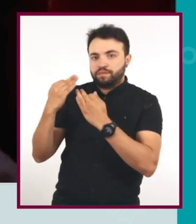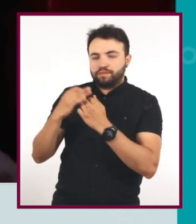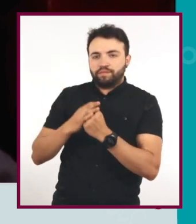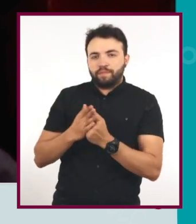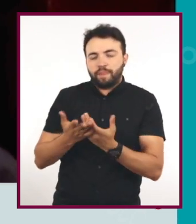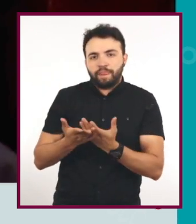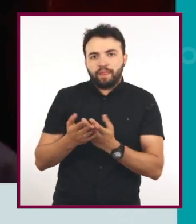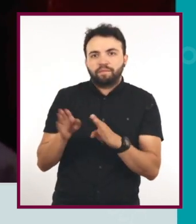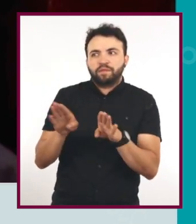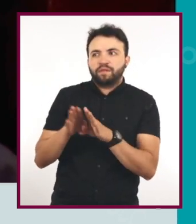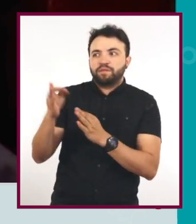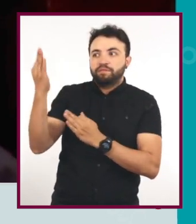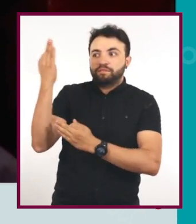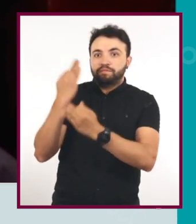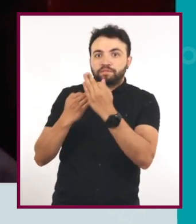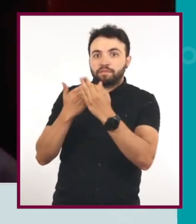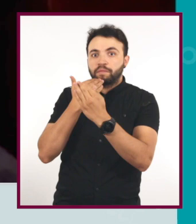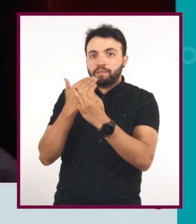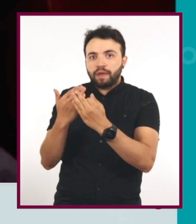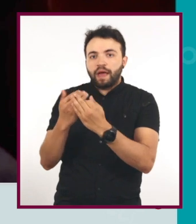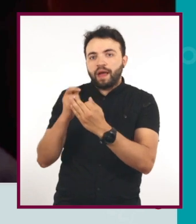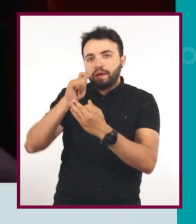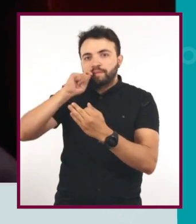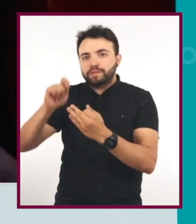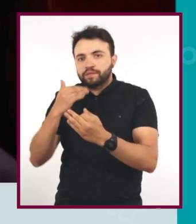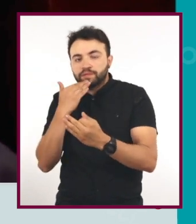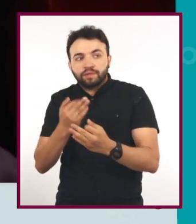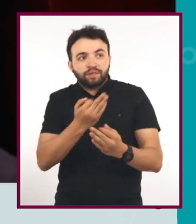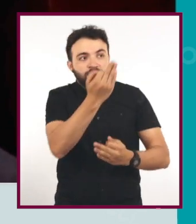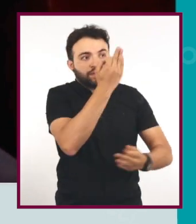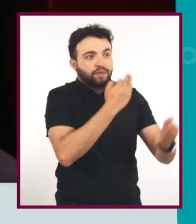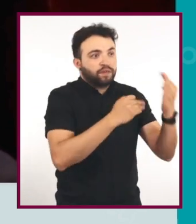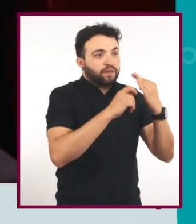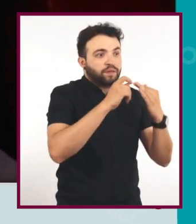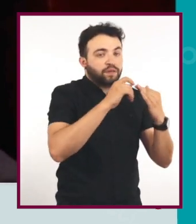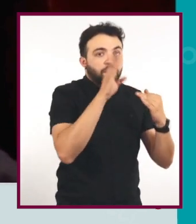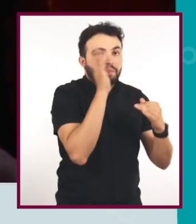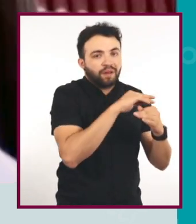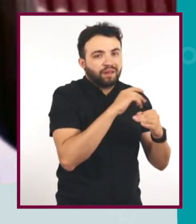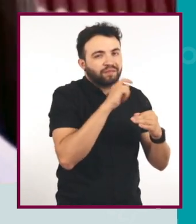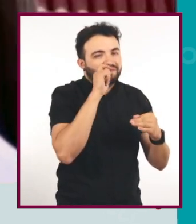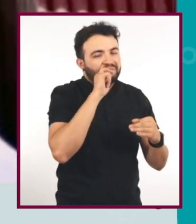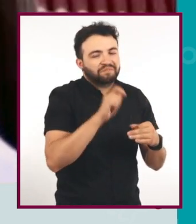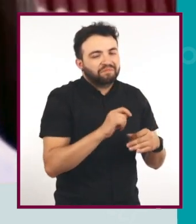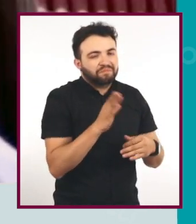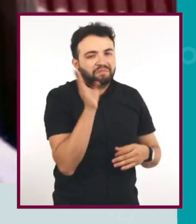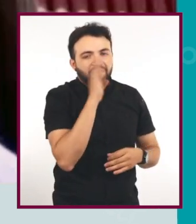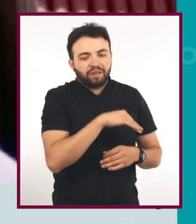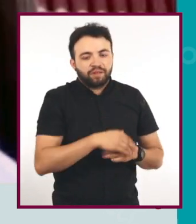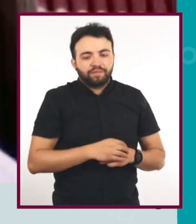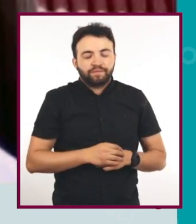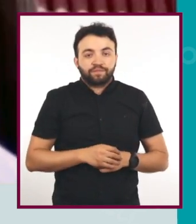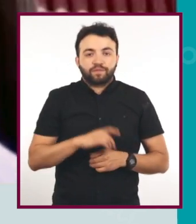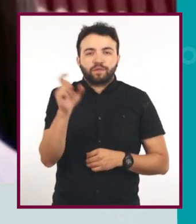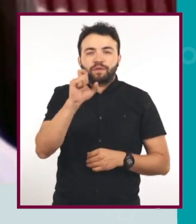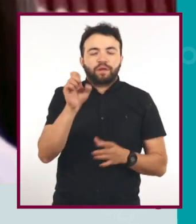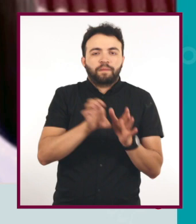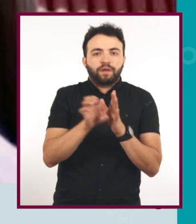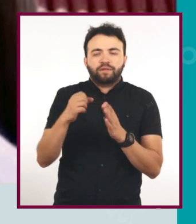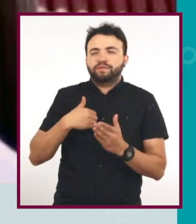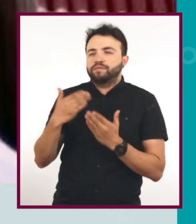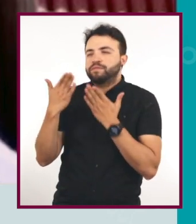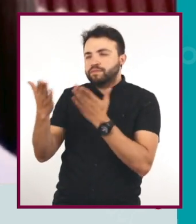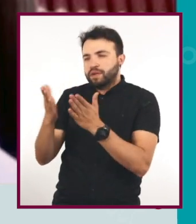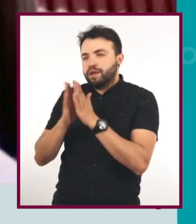de tratarte y la forma en la que te quieran cambiar a su conveniencia. Cuando tú le pides un favor a